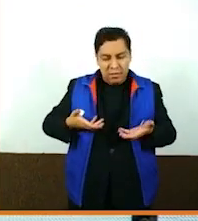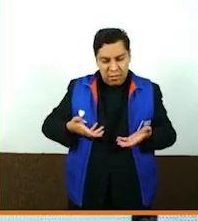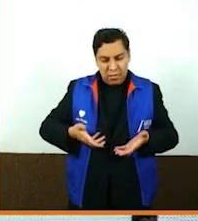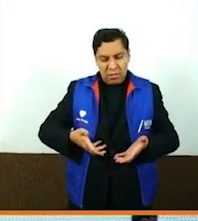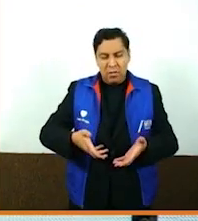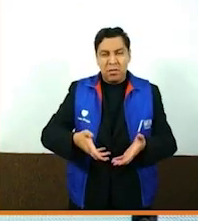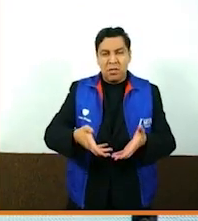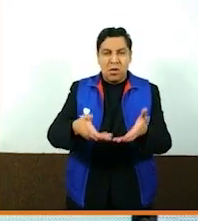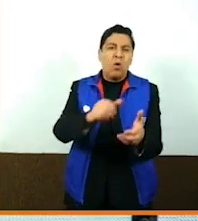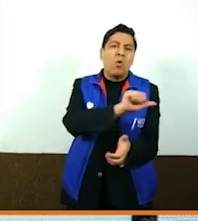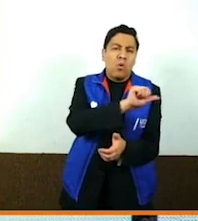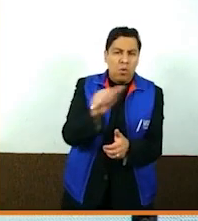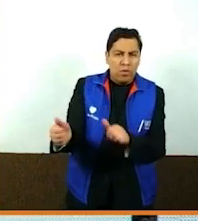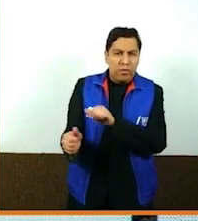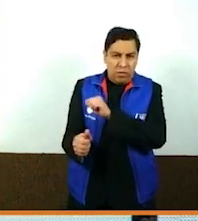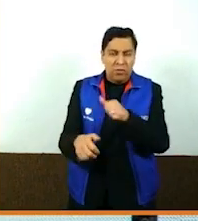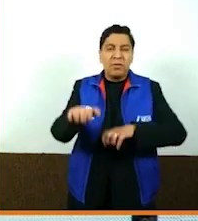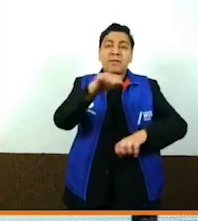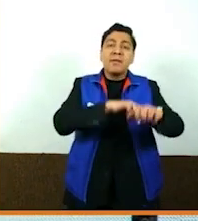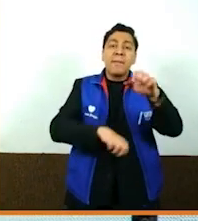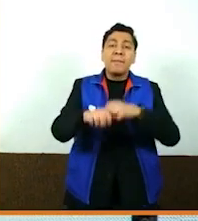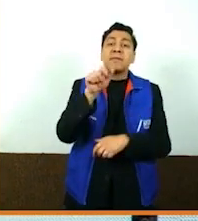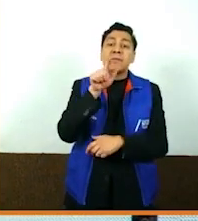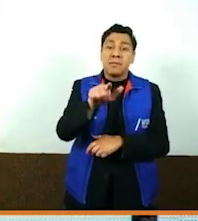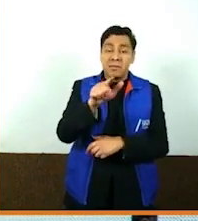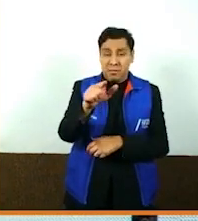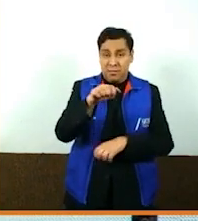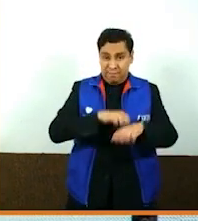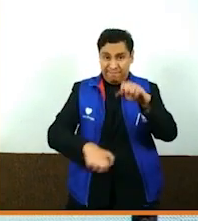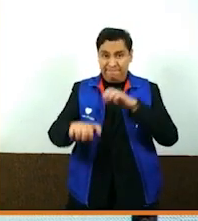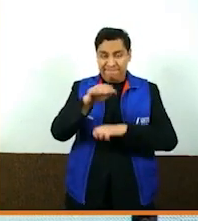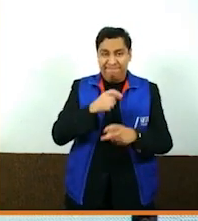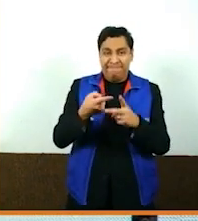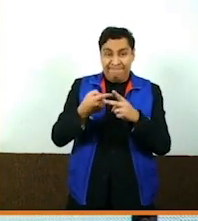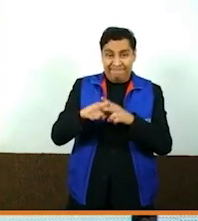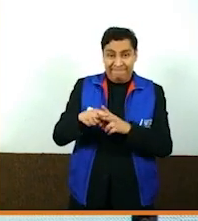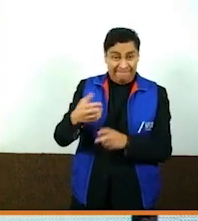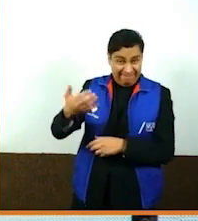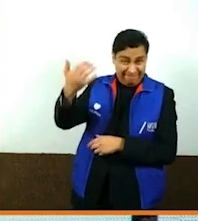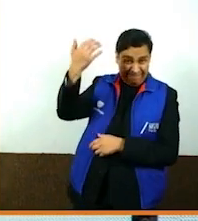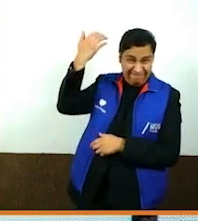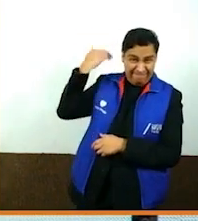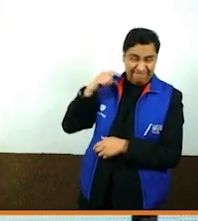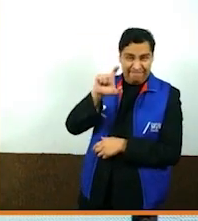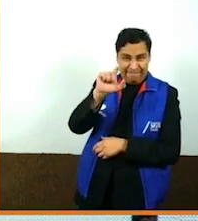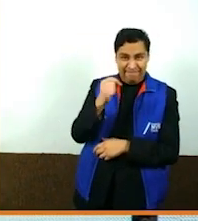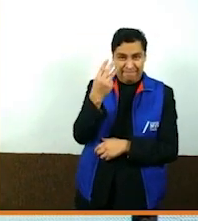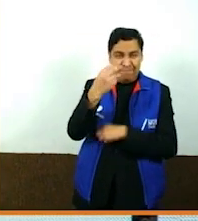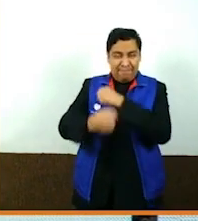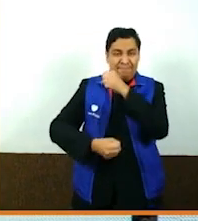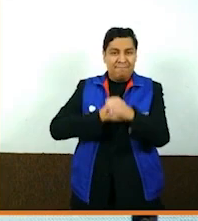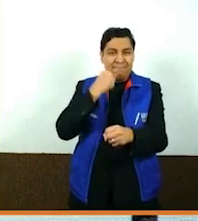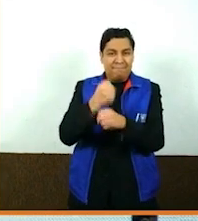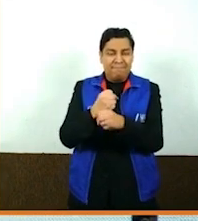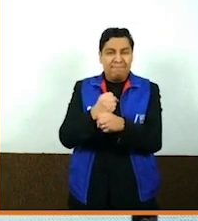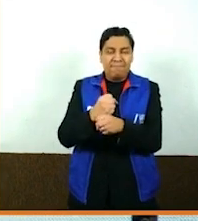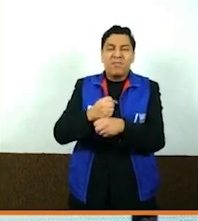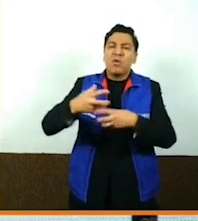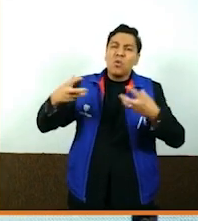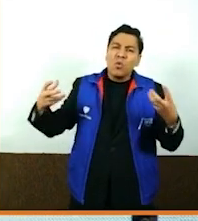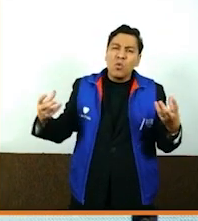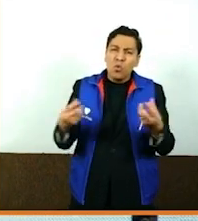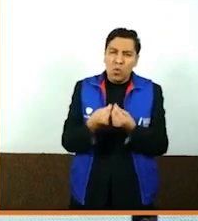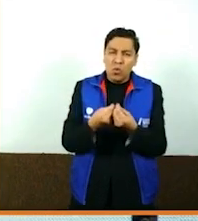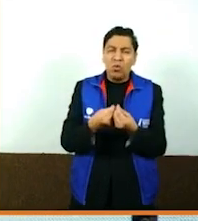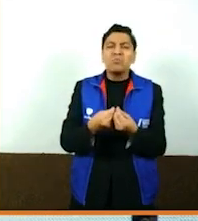para otras empresas y las 17 empresas que comenzaron hace 23 años lo han ido